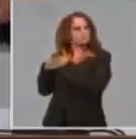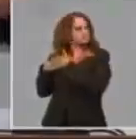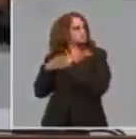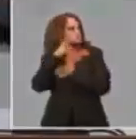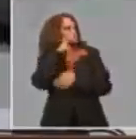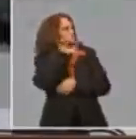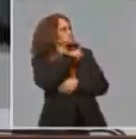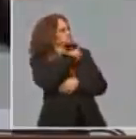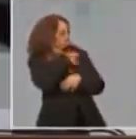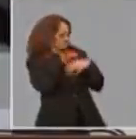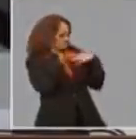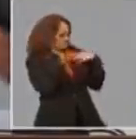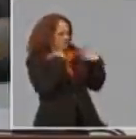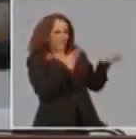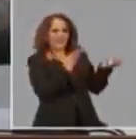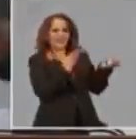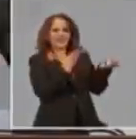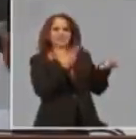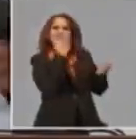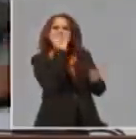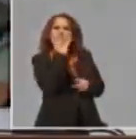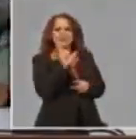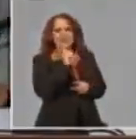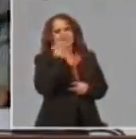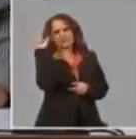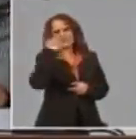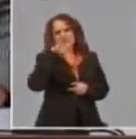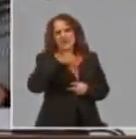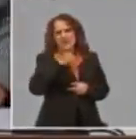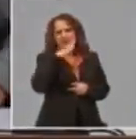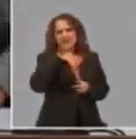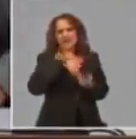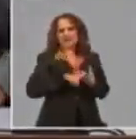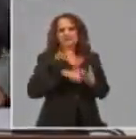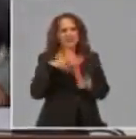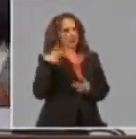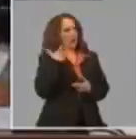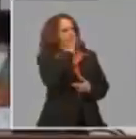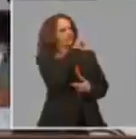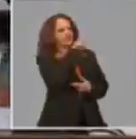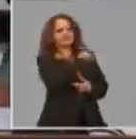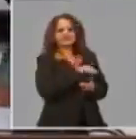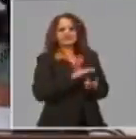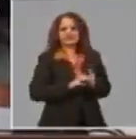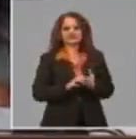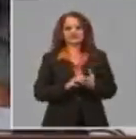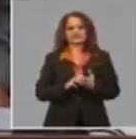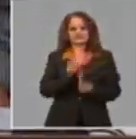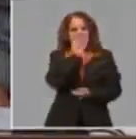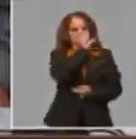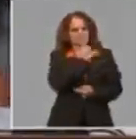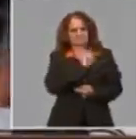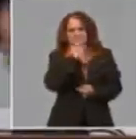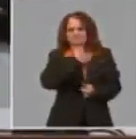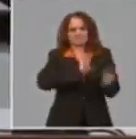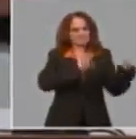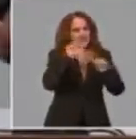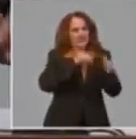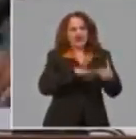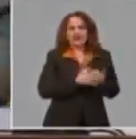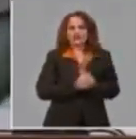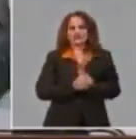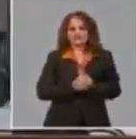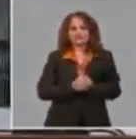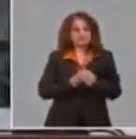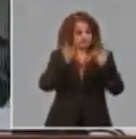acude a la mala palabra a la defensa a la vulgaridad a la chabacanería son